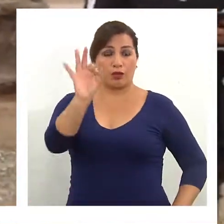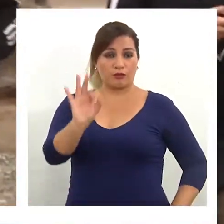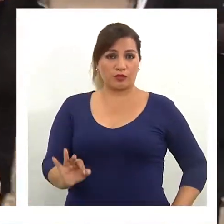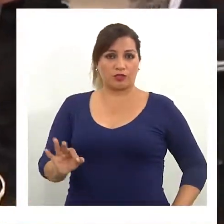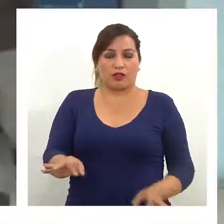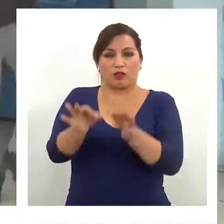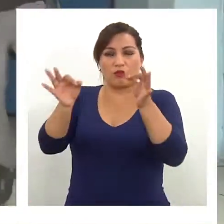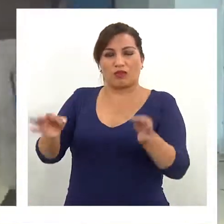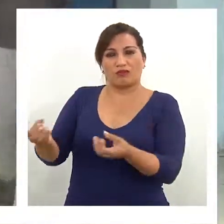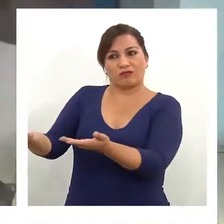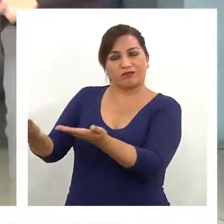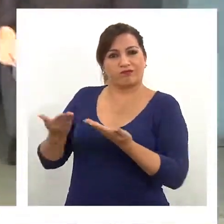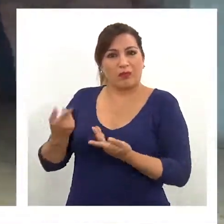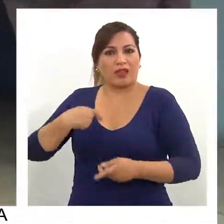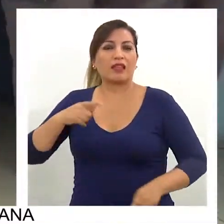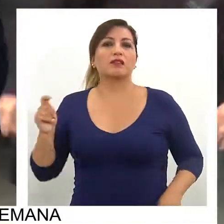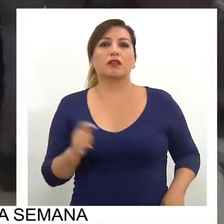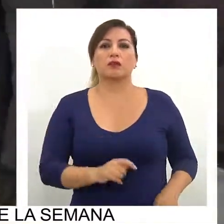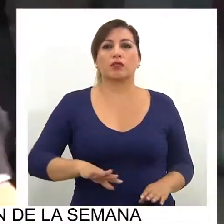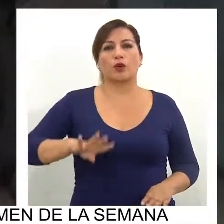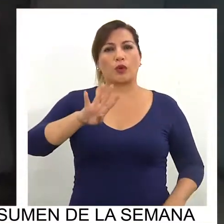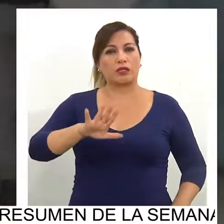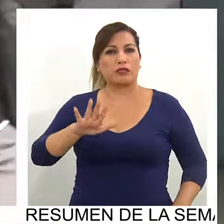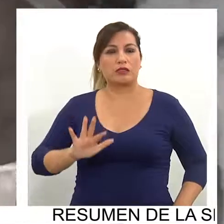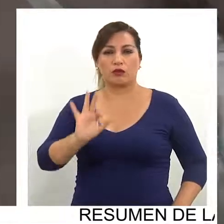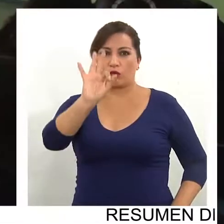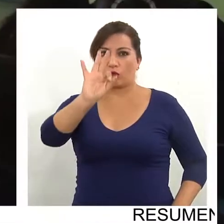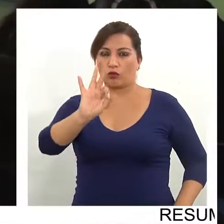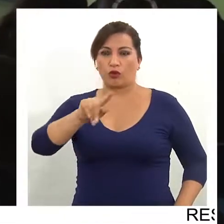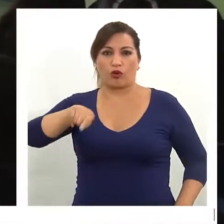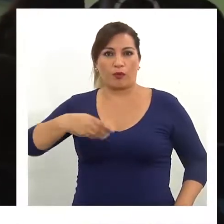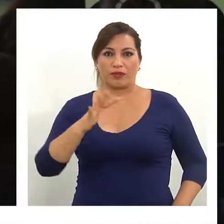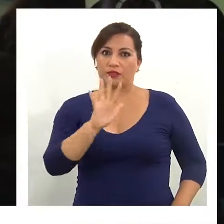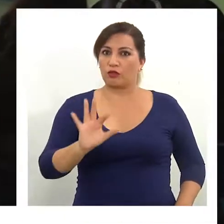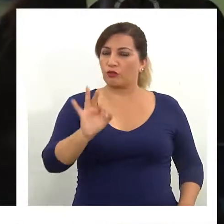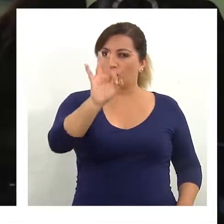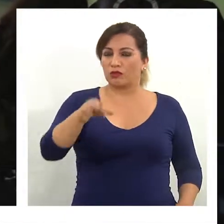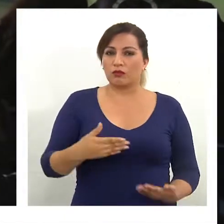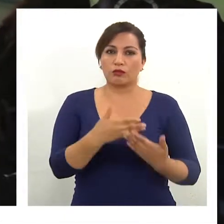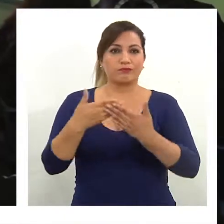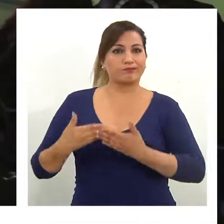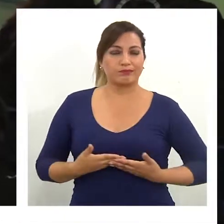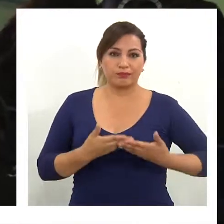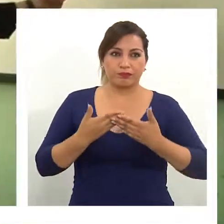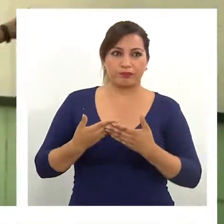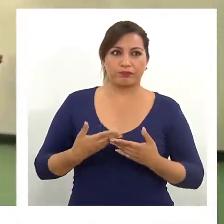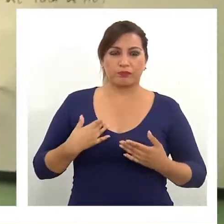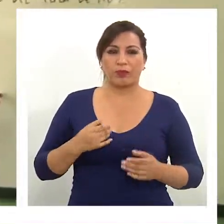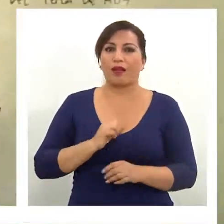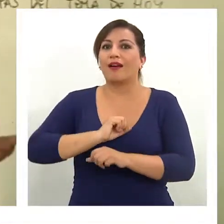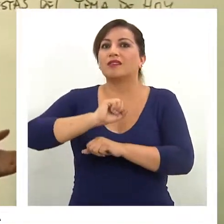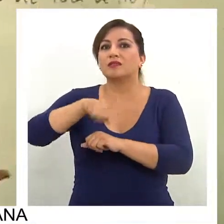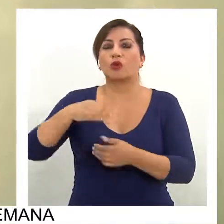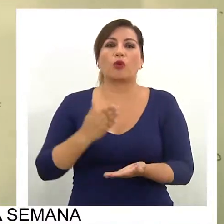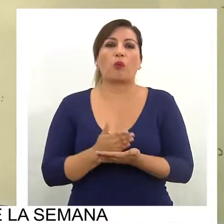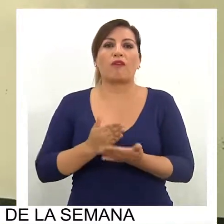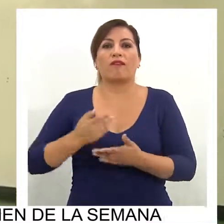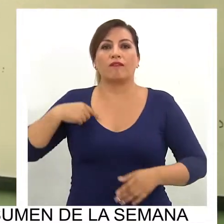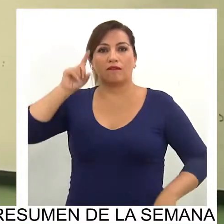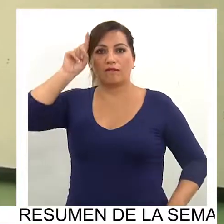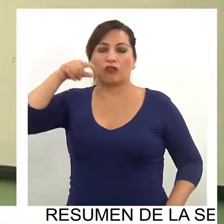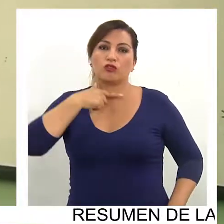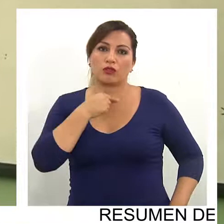entregadas por Educación, en la región de Tarapacá, solo un 45,5% de los estudiantes quedó en un colegio de su